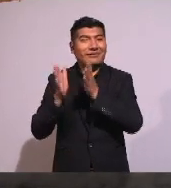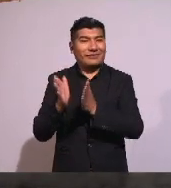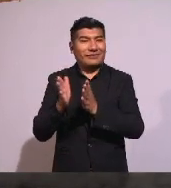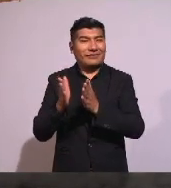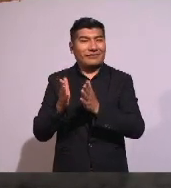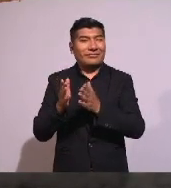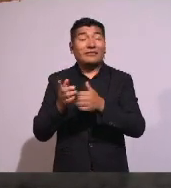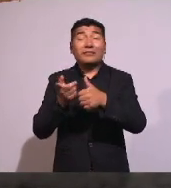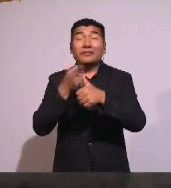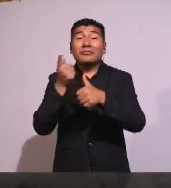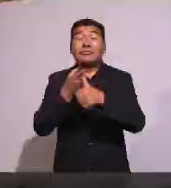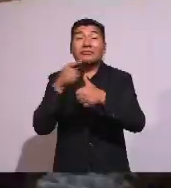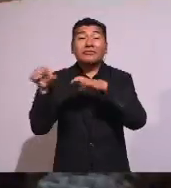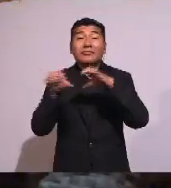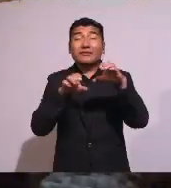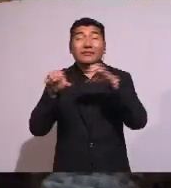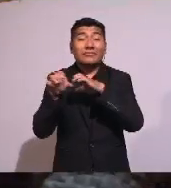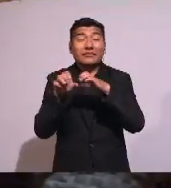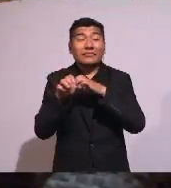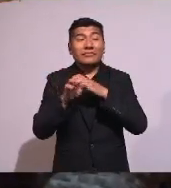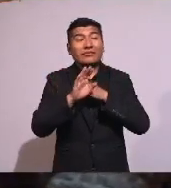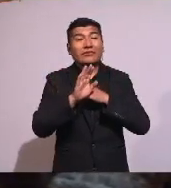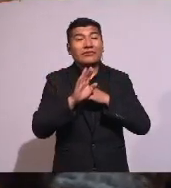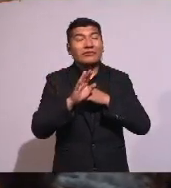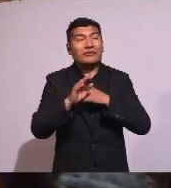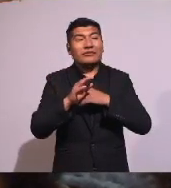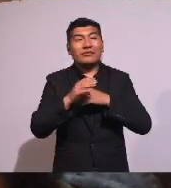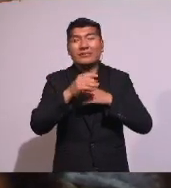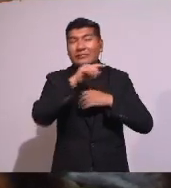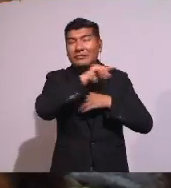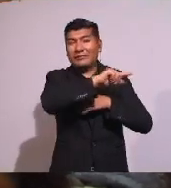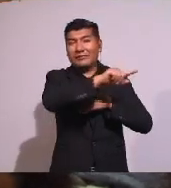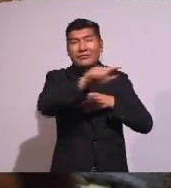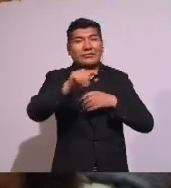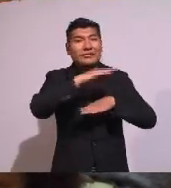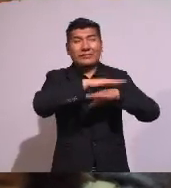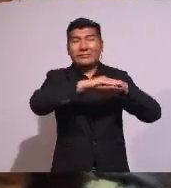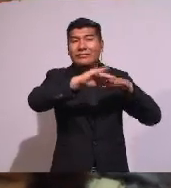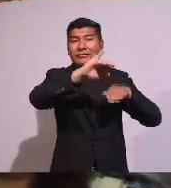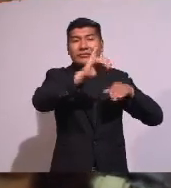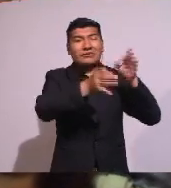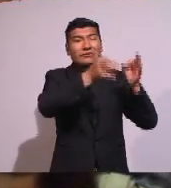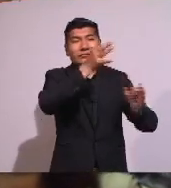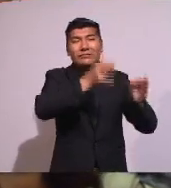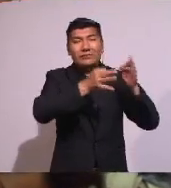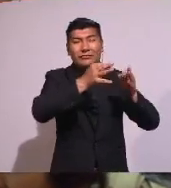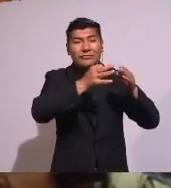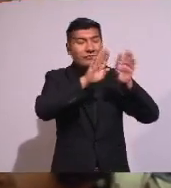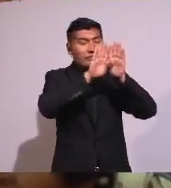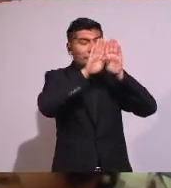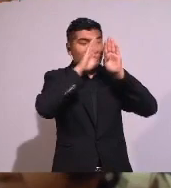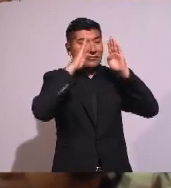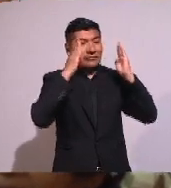que hacer entonces es superar la indiferencia, la